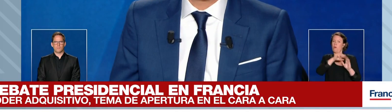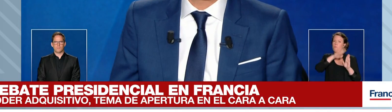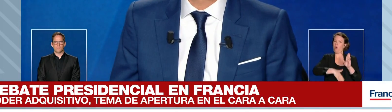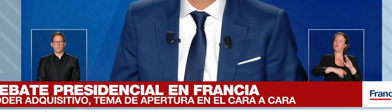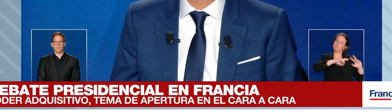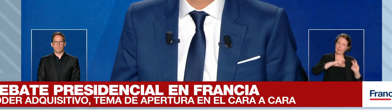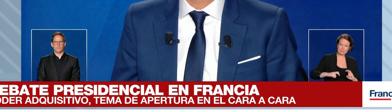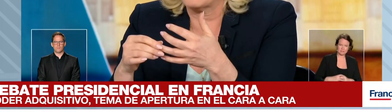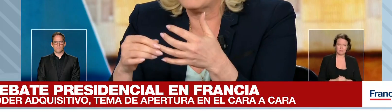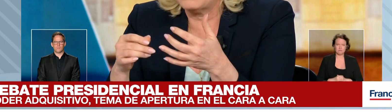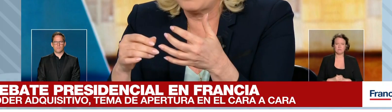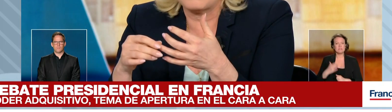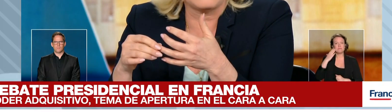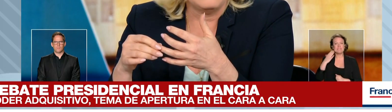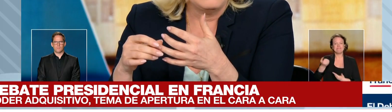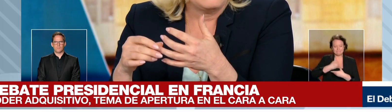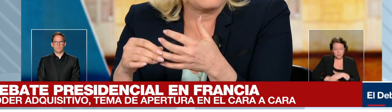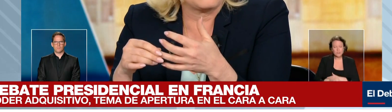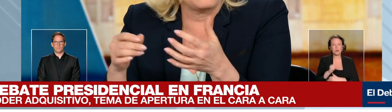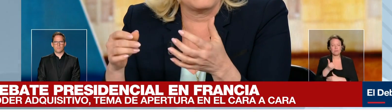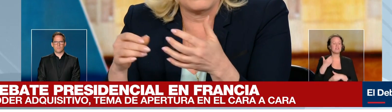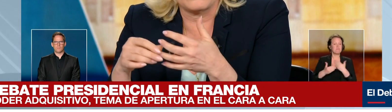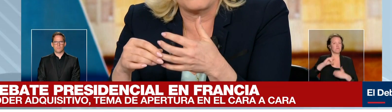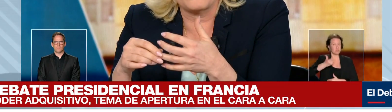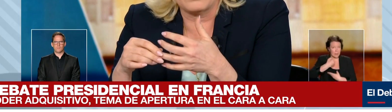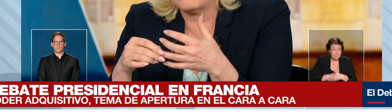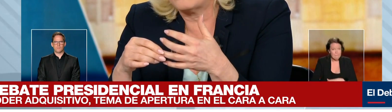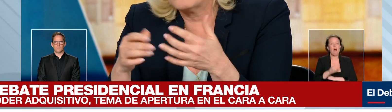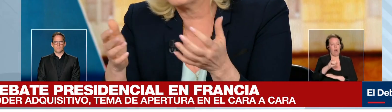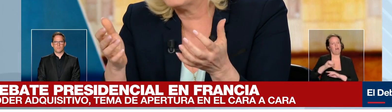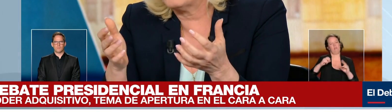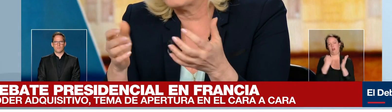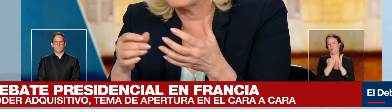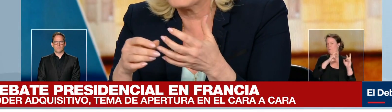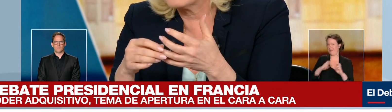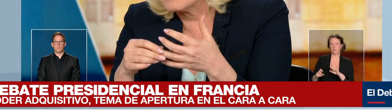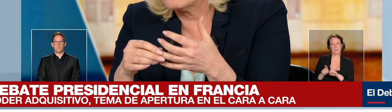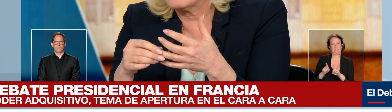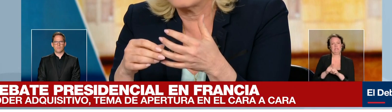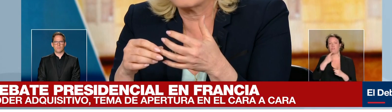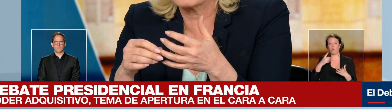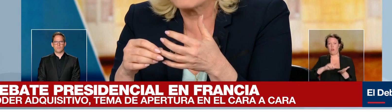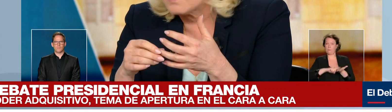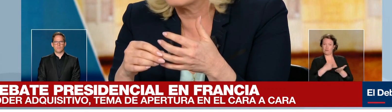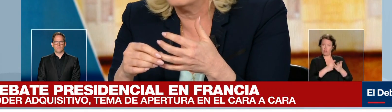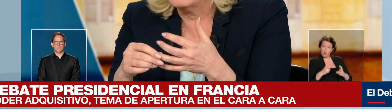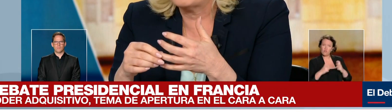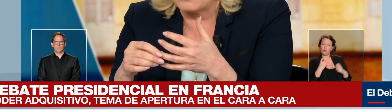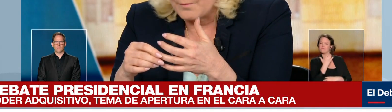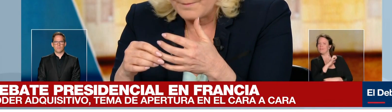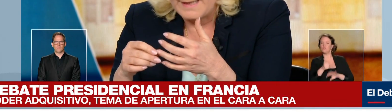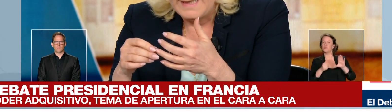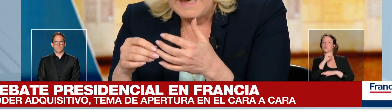sobre la renta a los menores de 30 años. También haré una ayuda para el segundo hijo para que las parejas